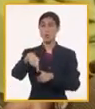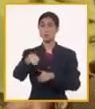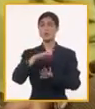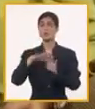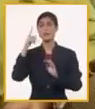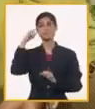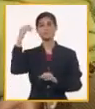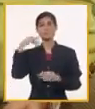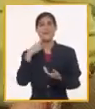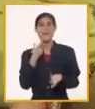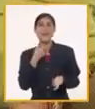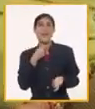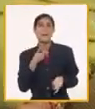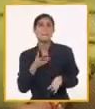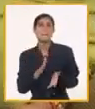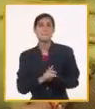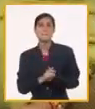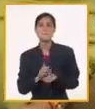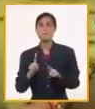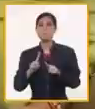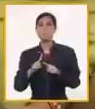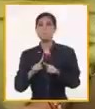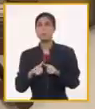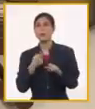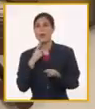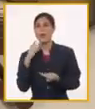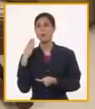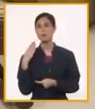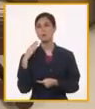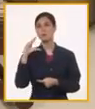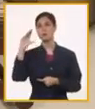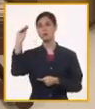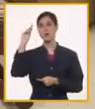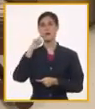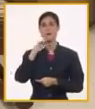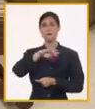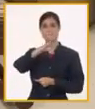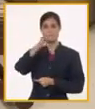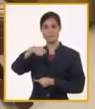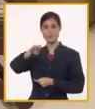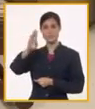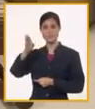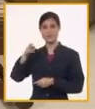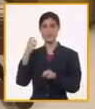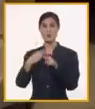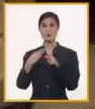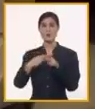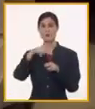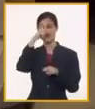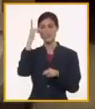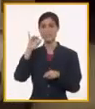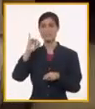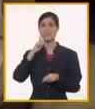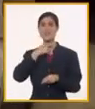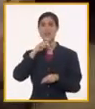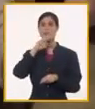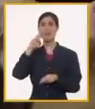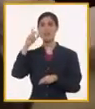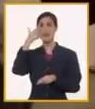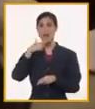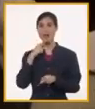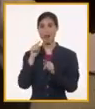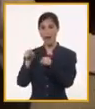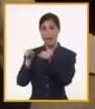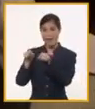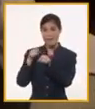sentido de que decide por qué se va él sabía, para la Sierra Maestra. Él sabía que yo estaba quemado, o él sabía eso